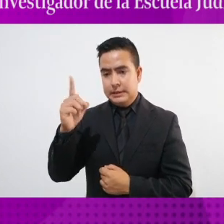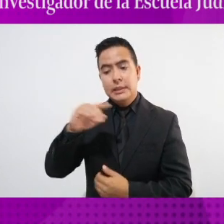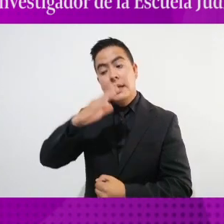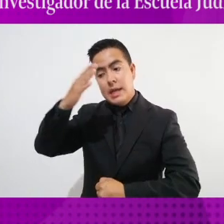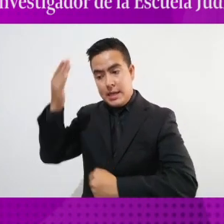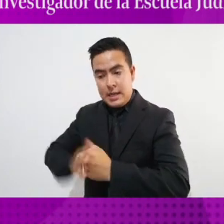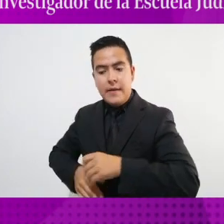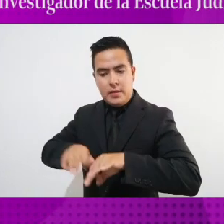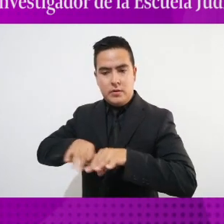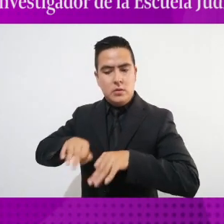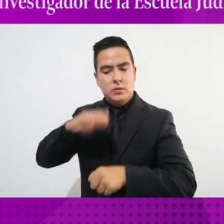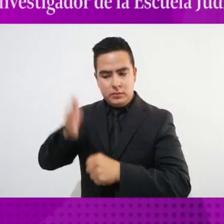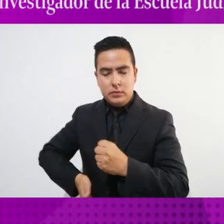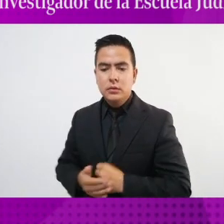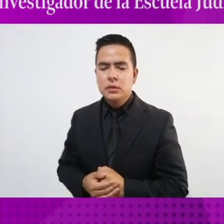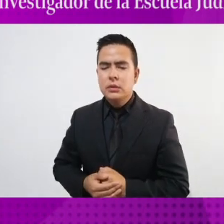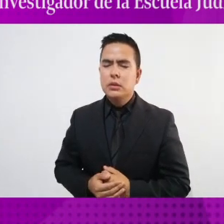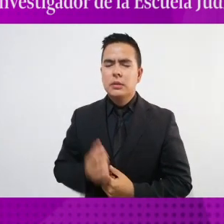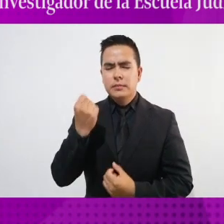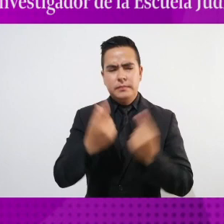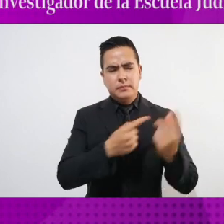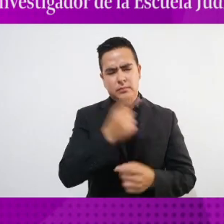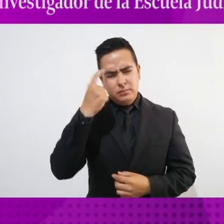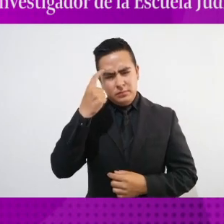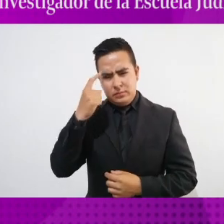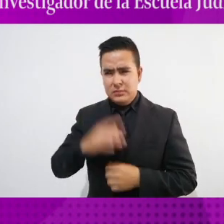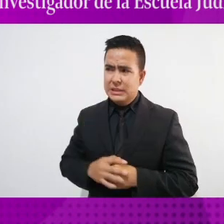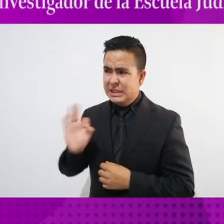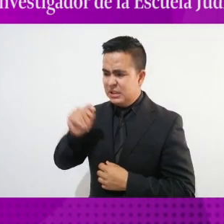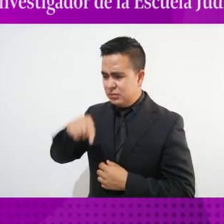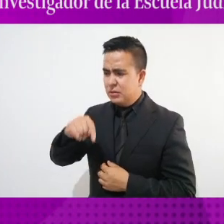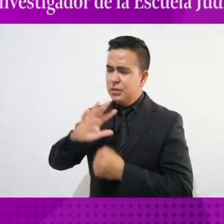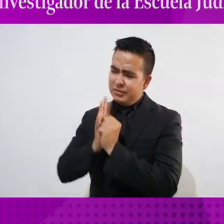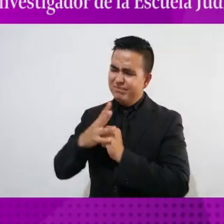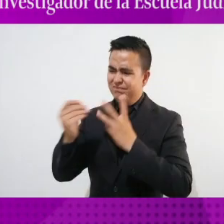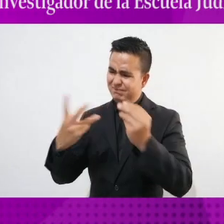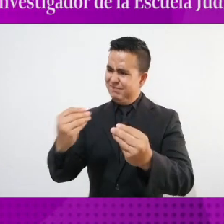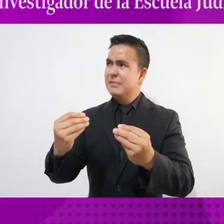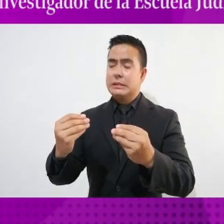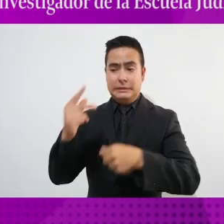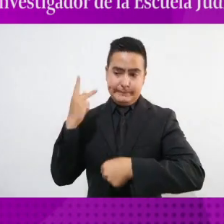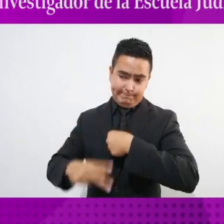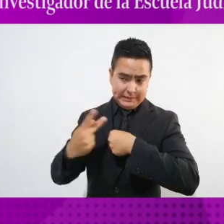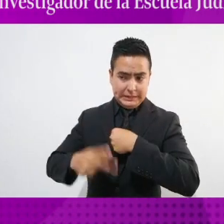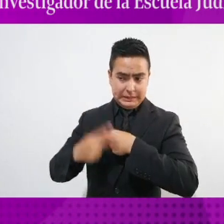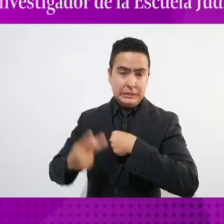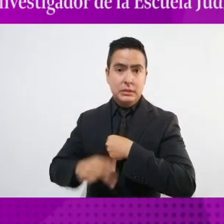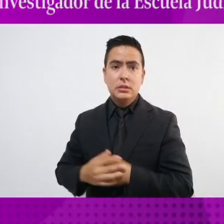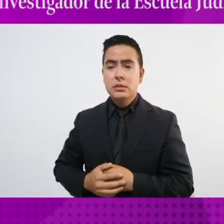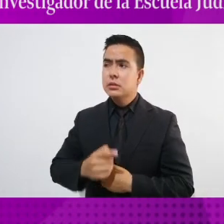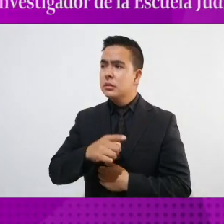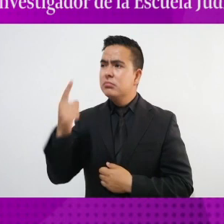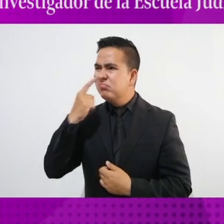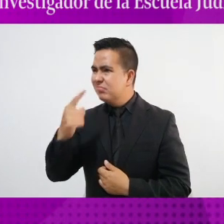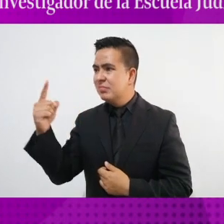este año, ¿sí? Y hay algunas voces que dicen, bueno, pues ante la pandemia, ante la emergencia sanitaria,